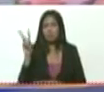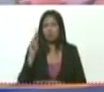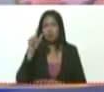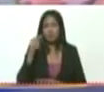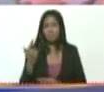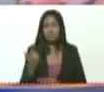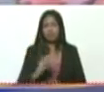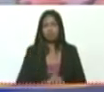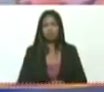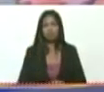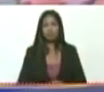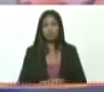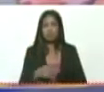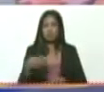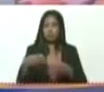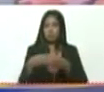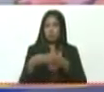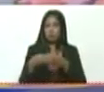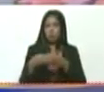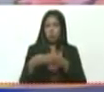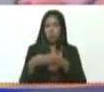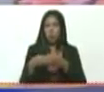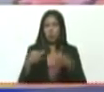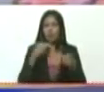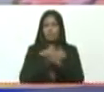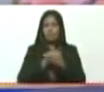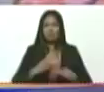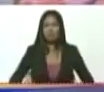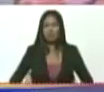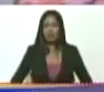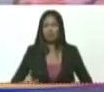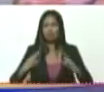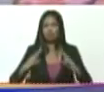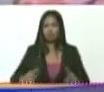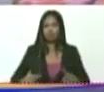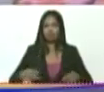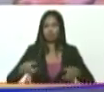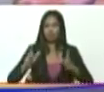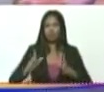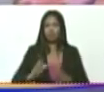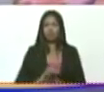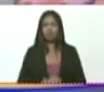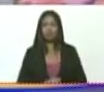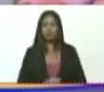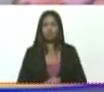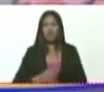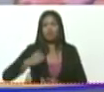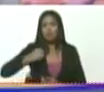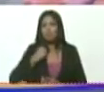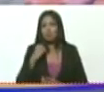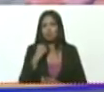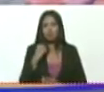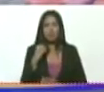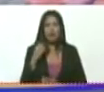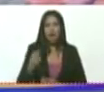Venezuela, este grupo de militares retirados, de policías